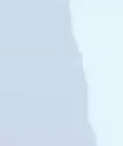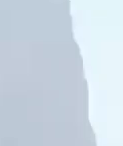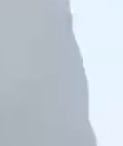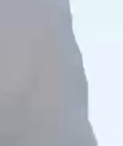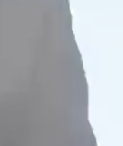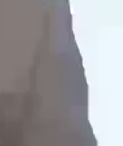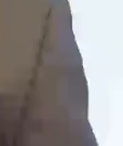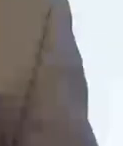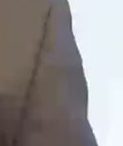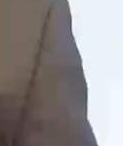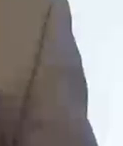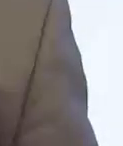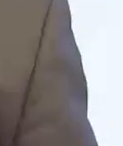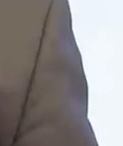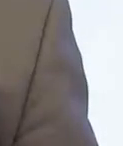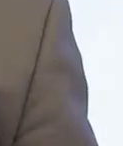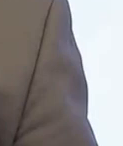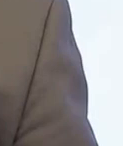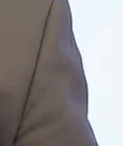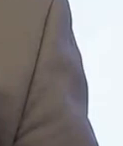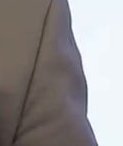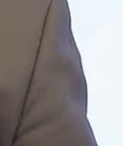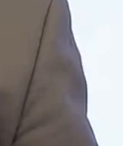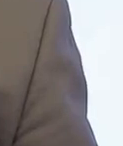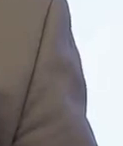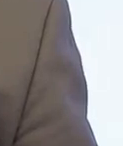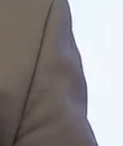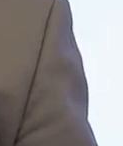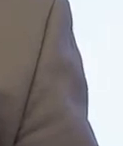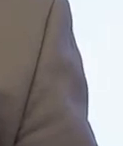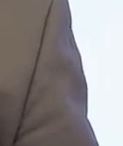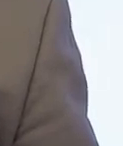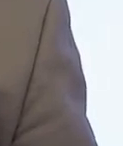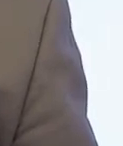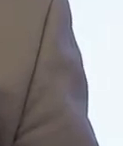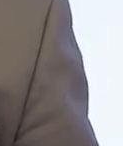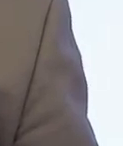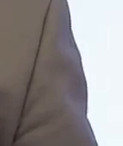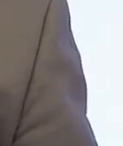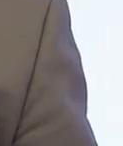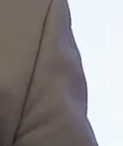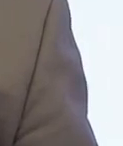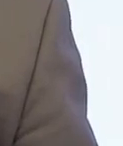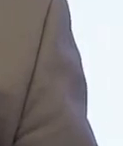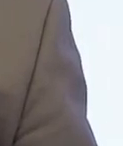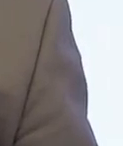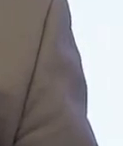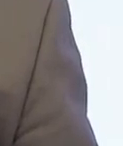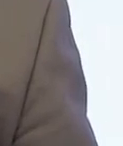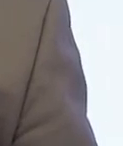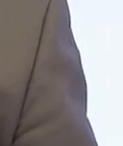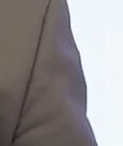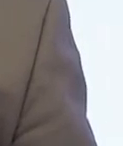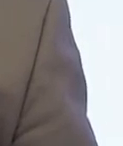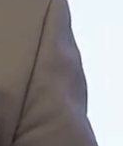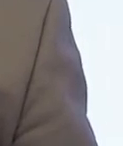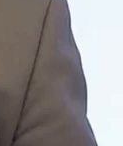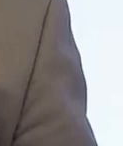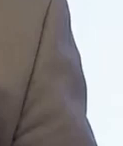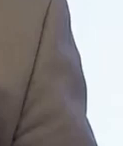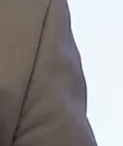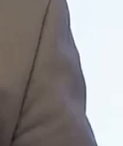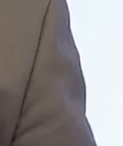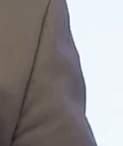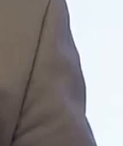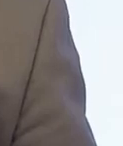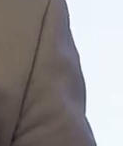riesgo que corren los sectores marginales y empobrecidos, víctimas de la inequidad, si permiten